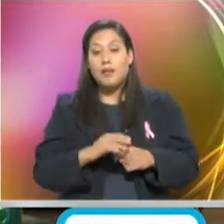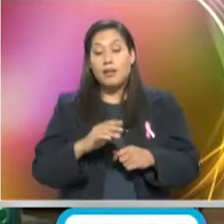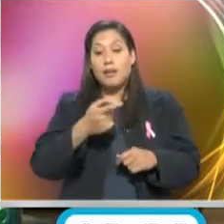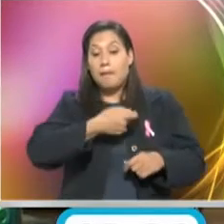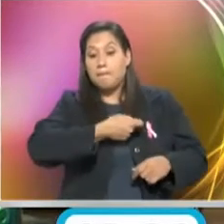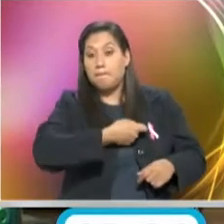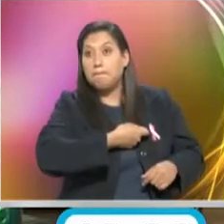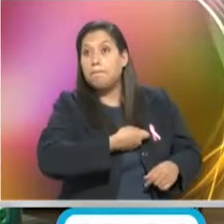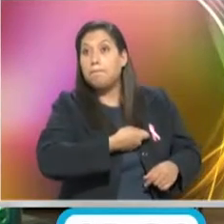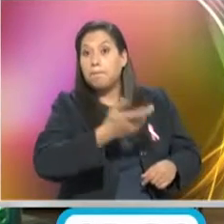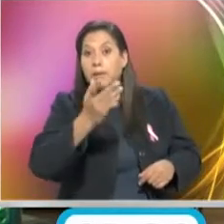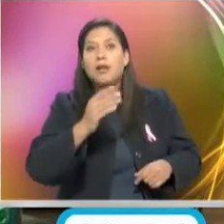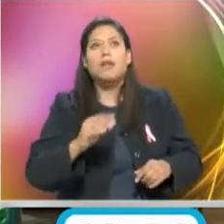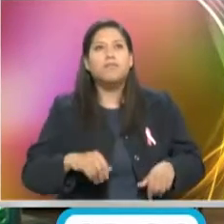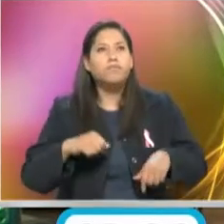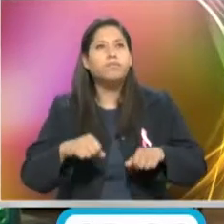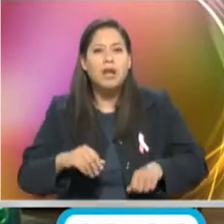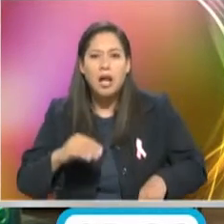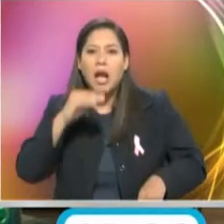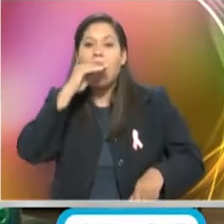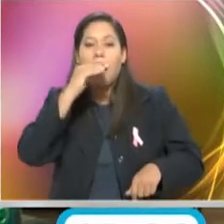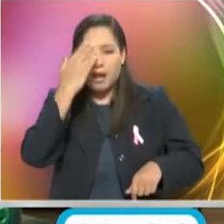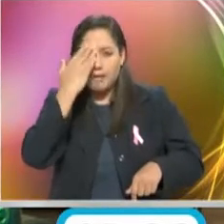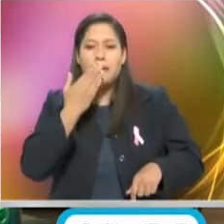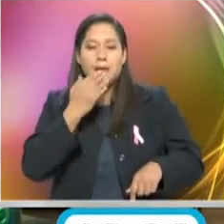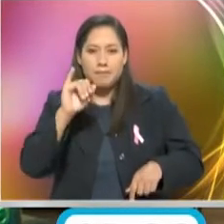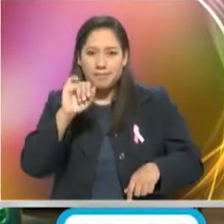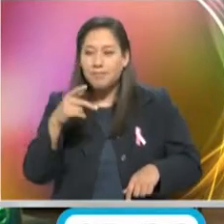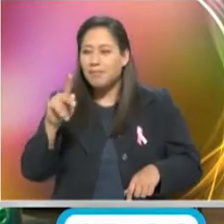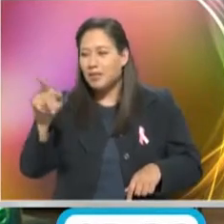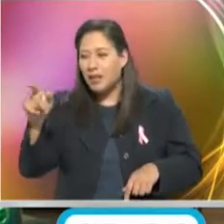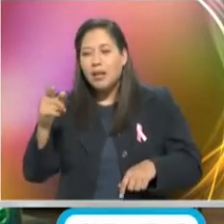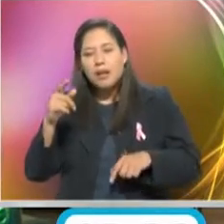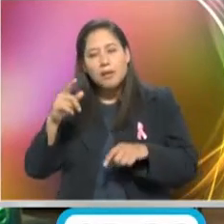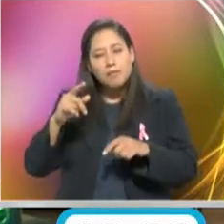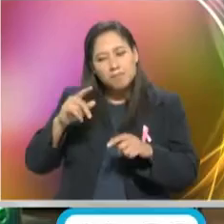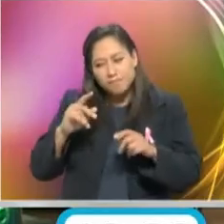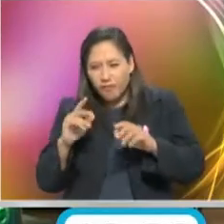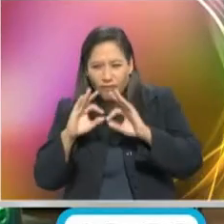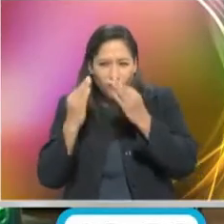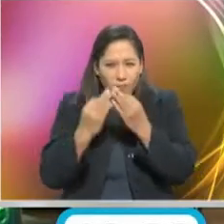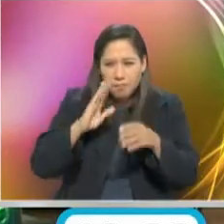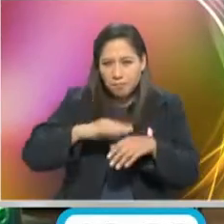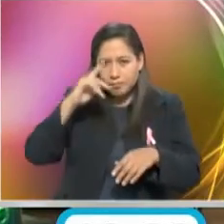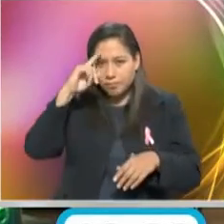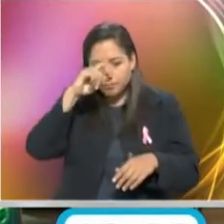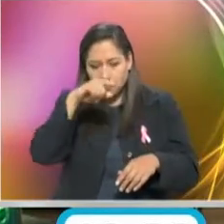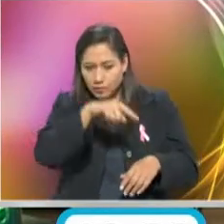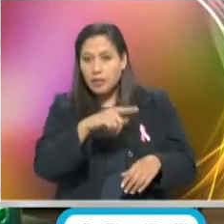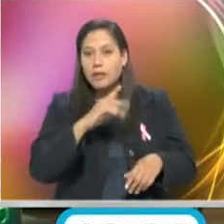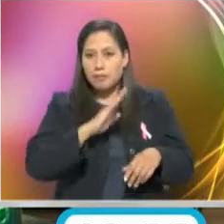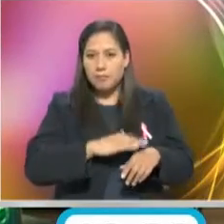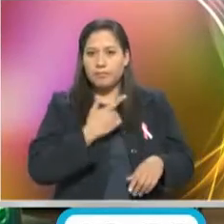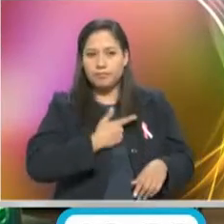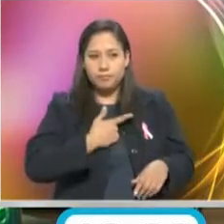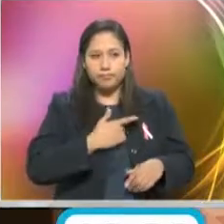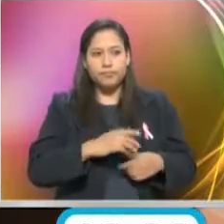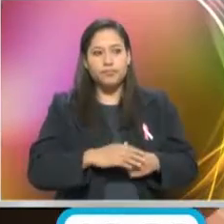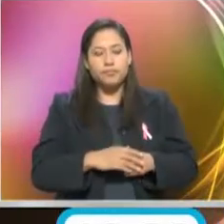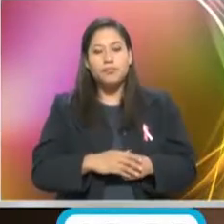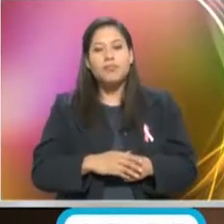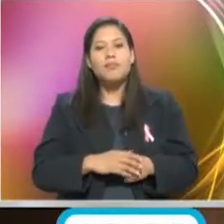freestyle es buena, pero con ella tengo trucos un poquito más complejos, que creo que fue lo que gustó. ¿Qué características son las